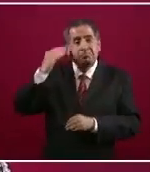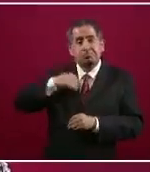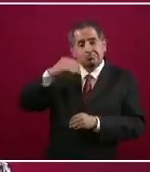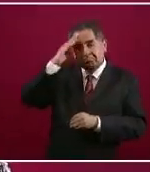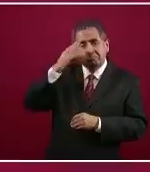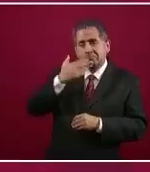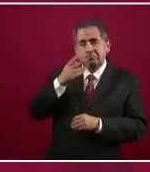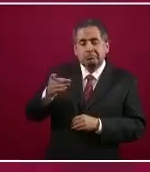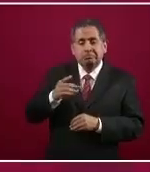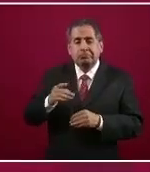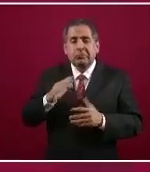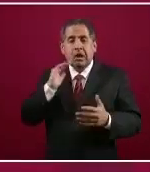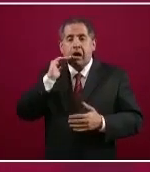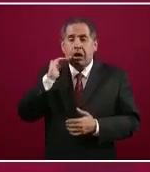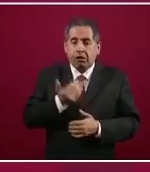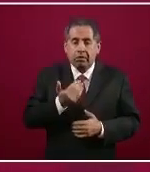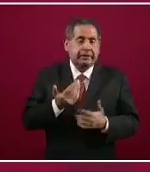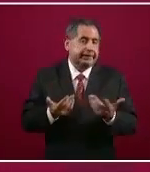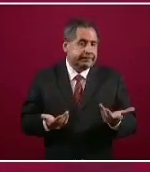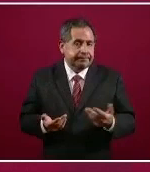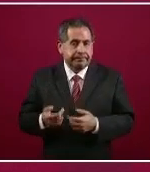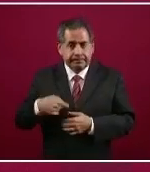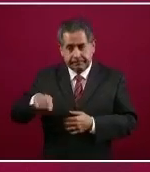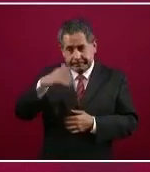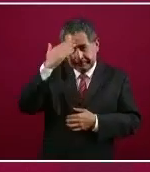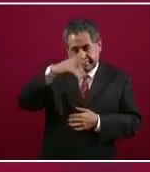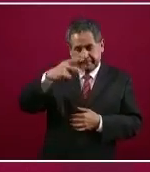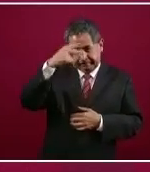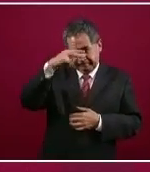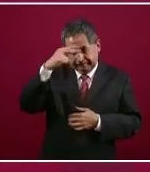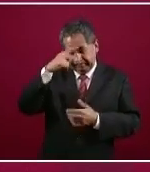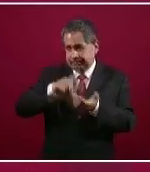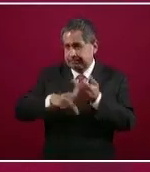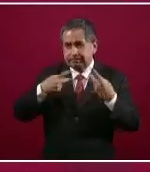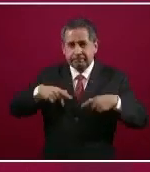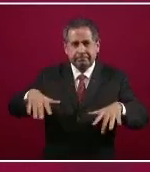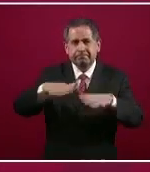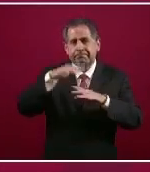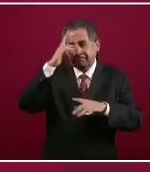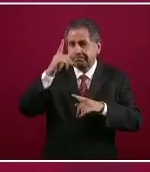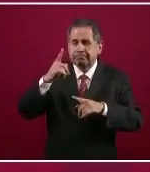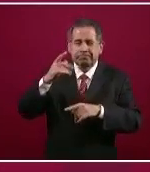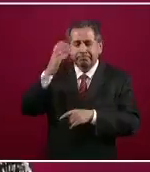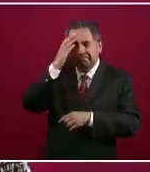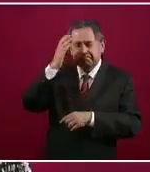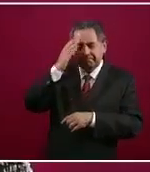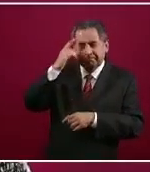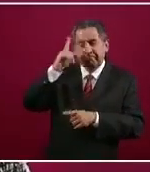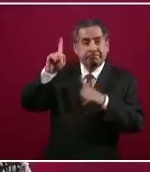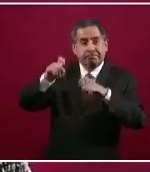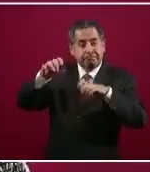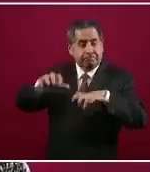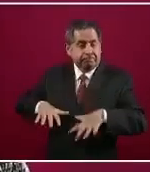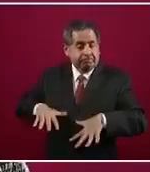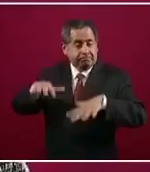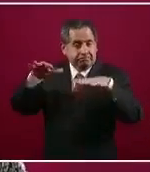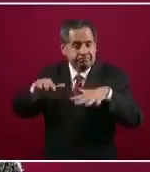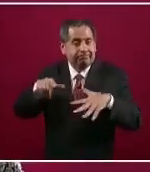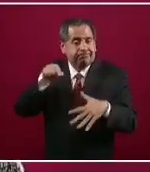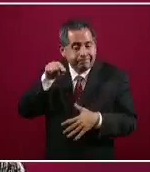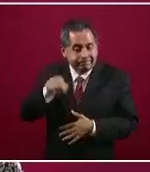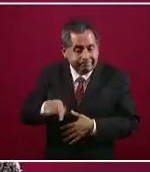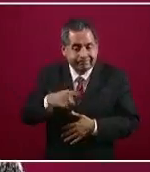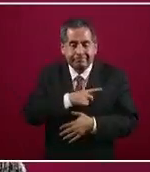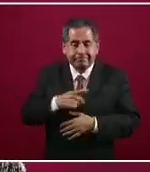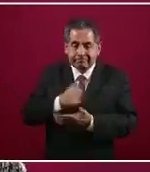esta presentación. Si los mexicanos saben que viven en una zona de lluvias intensas, tenemos que comenzar a diseñar las ciudades